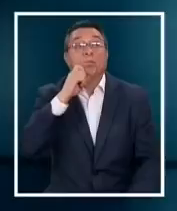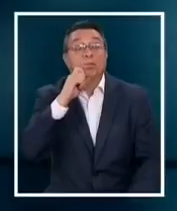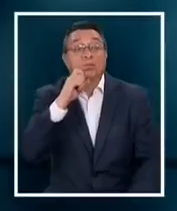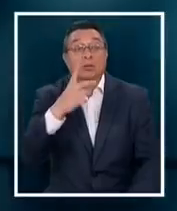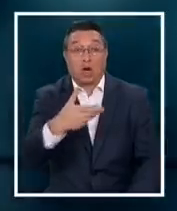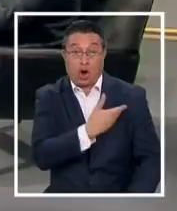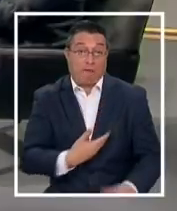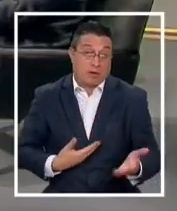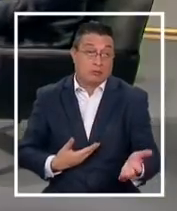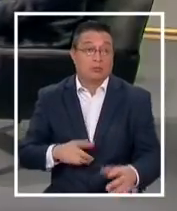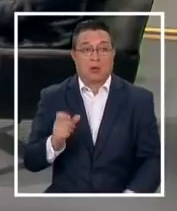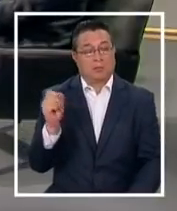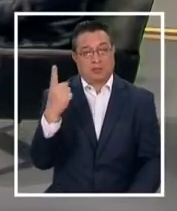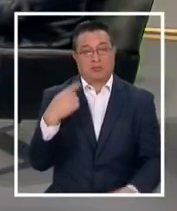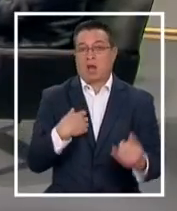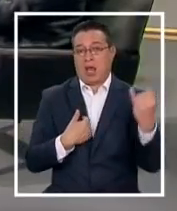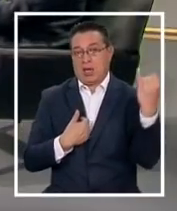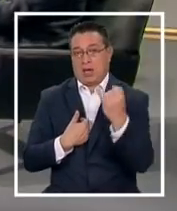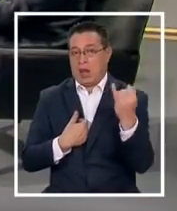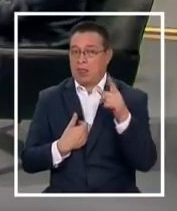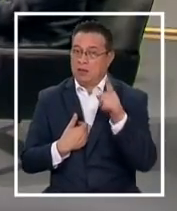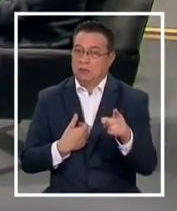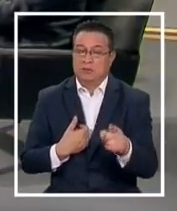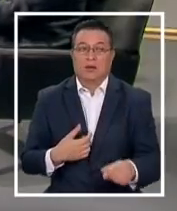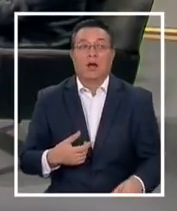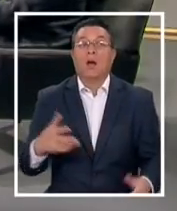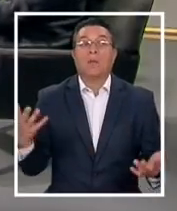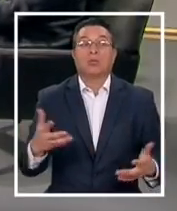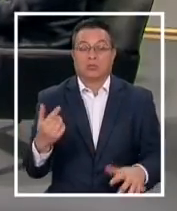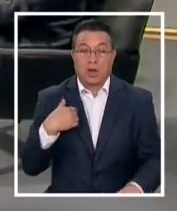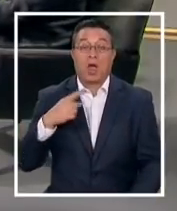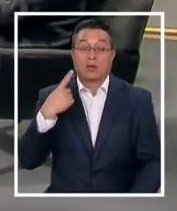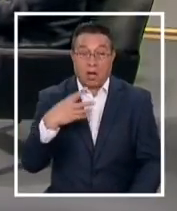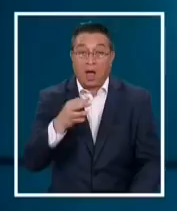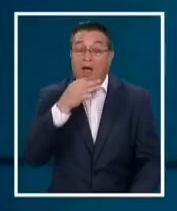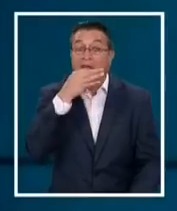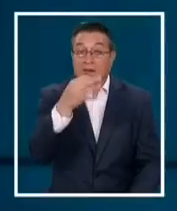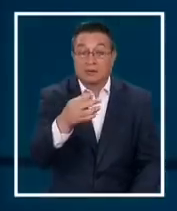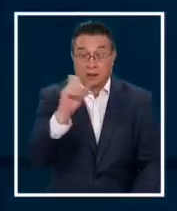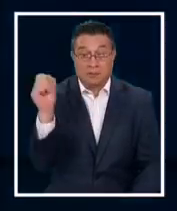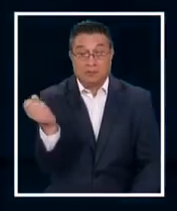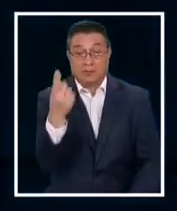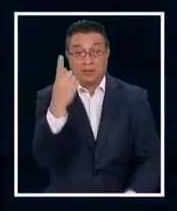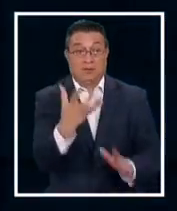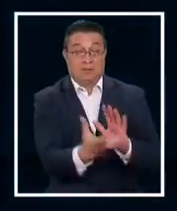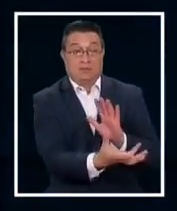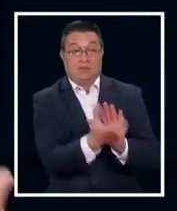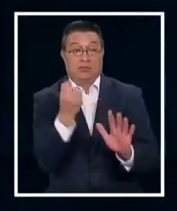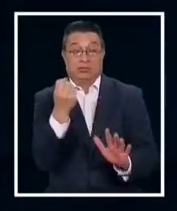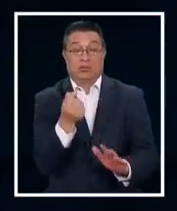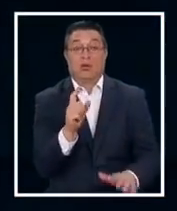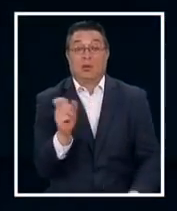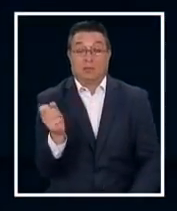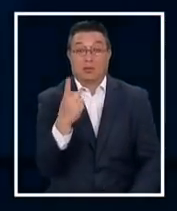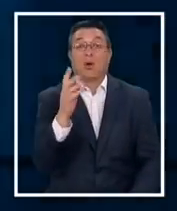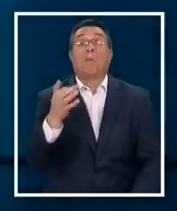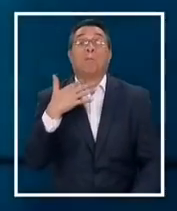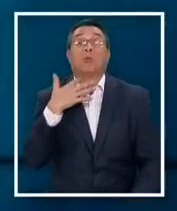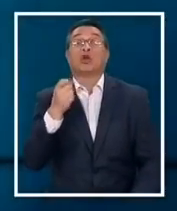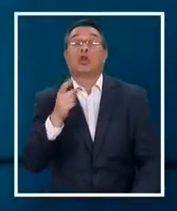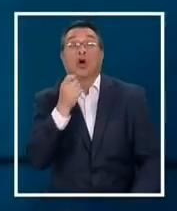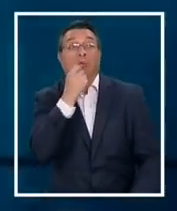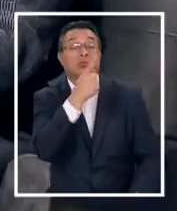Primero, de la izquierda, claramente, que habiendo dicho que el primer retiro, porque también se dijo, bueno, ¿por qué no fue el